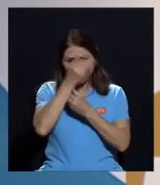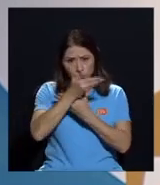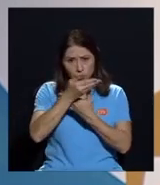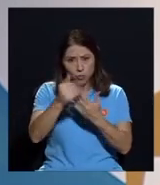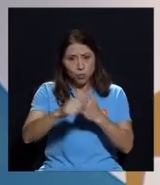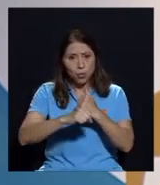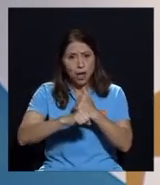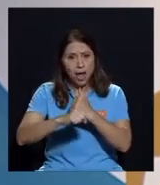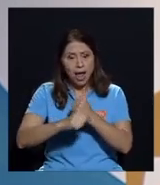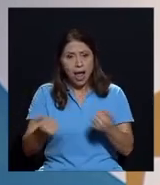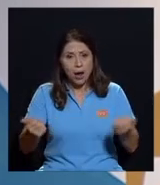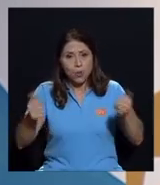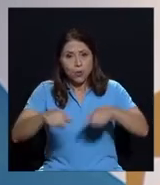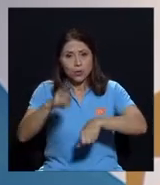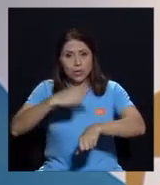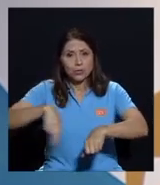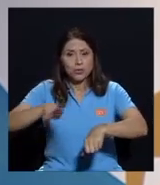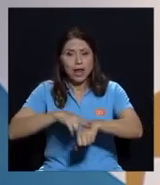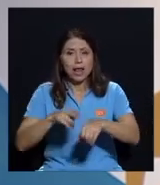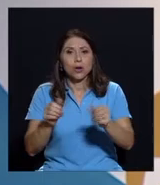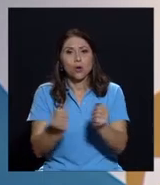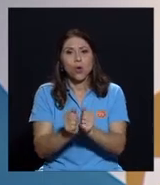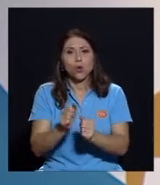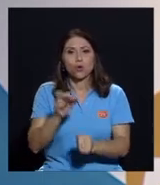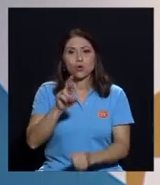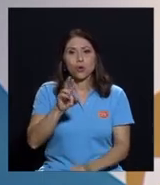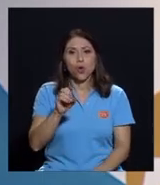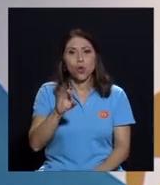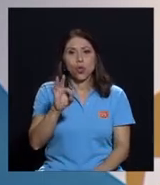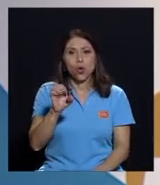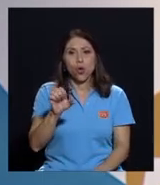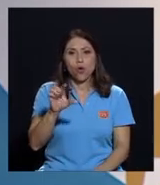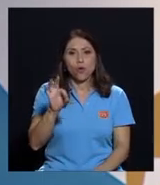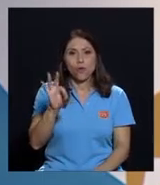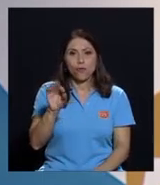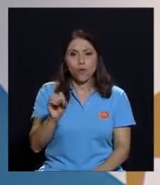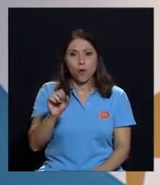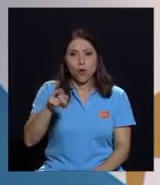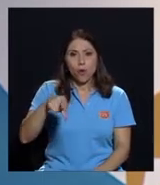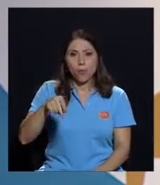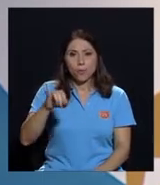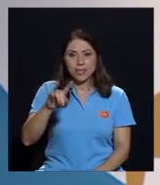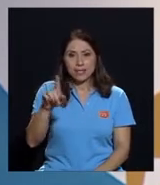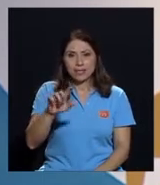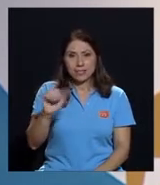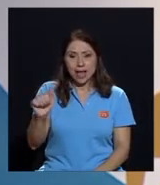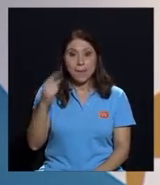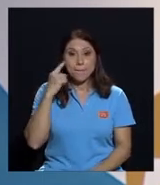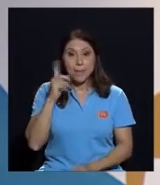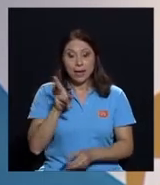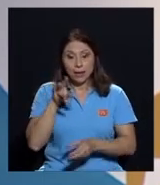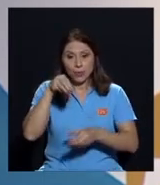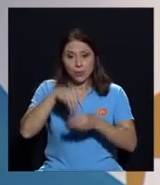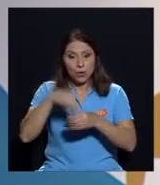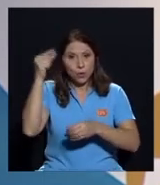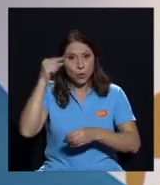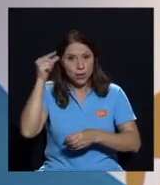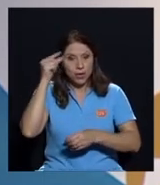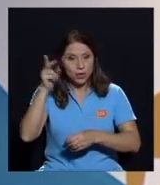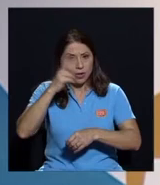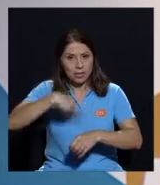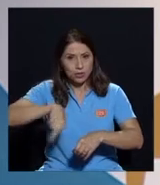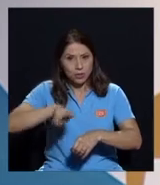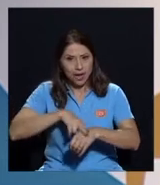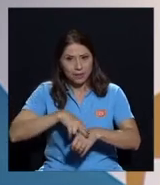acuerdo nacional con todo eso pizza para la constitución de un gobierno nacional uno de los comportamientos claves